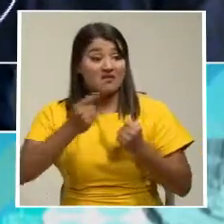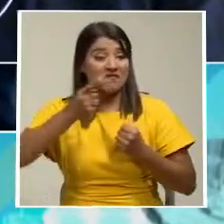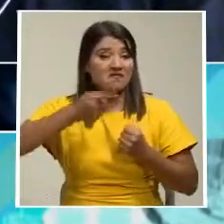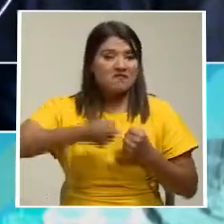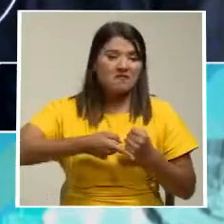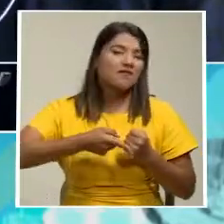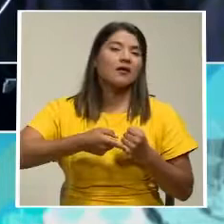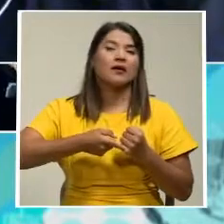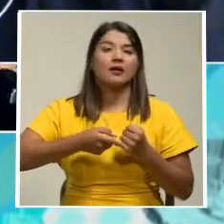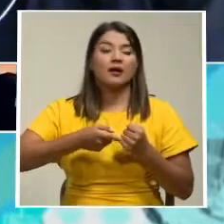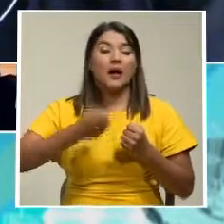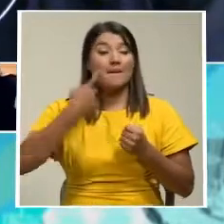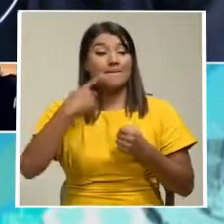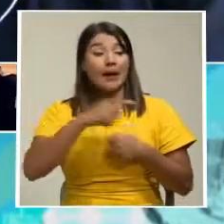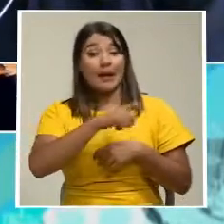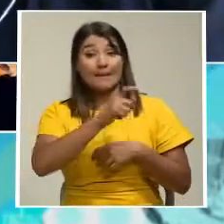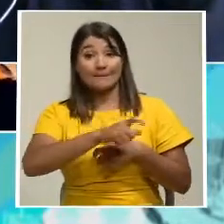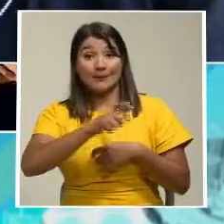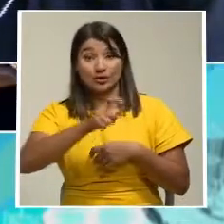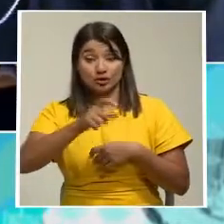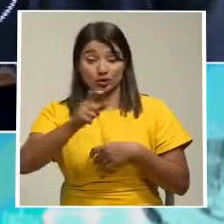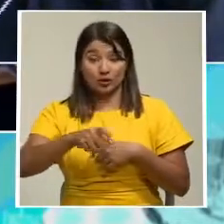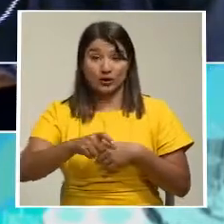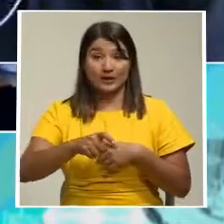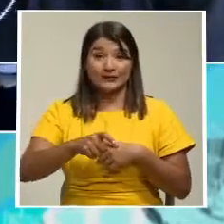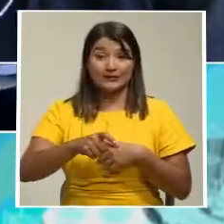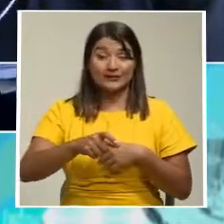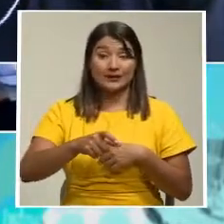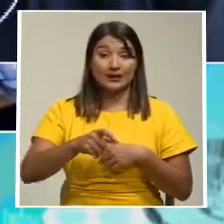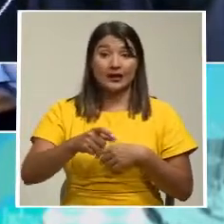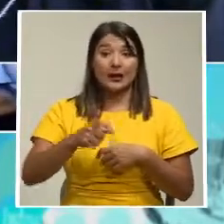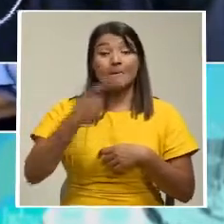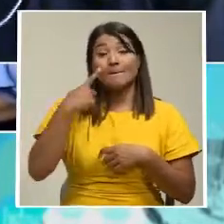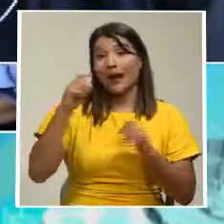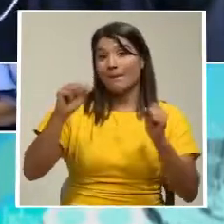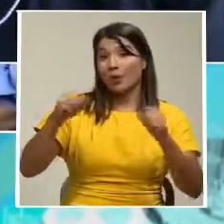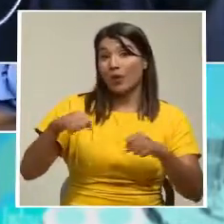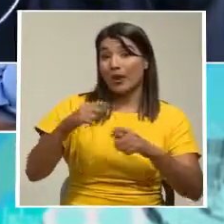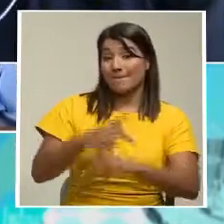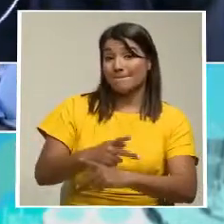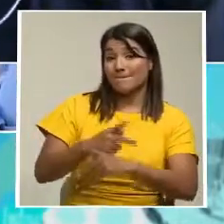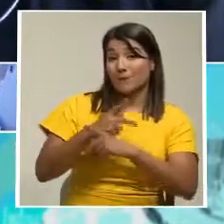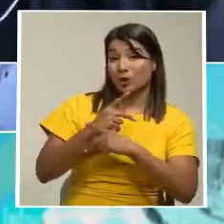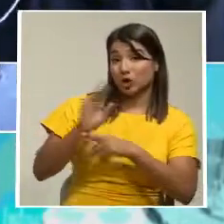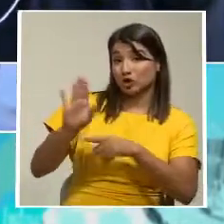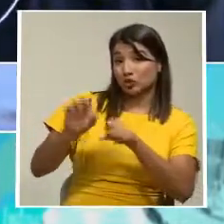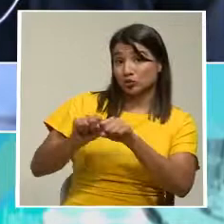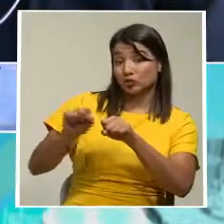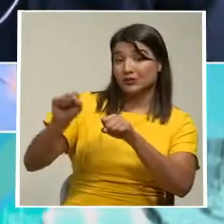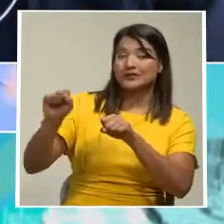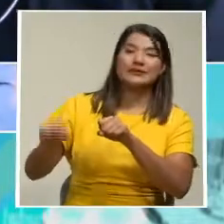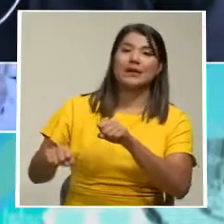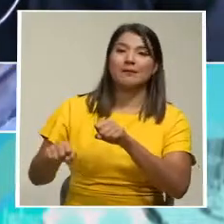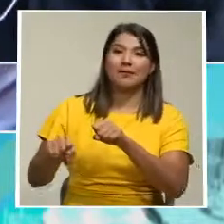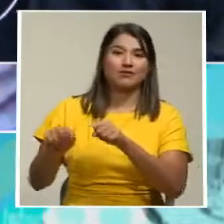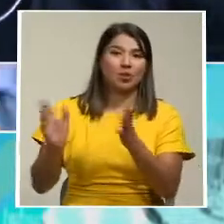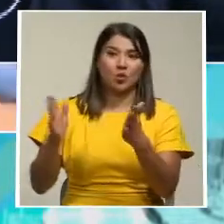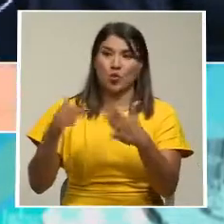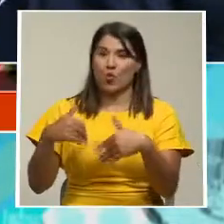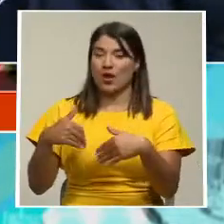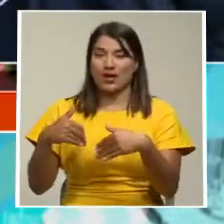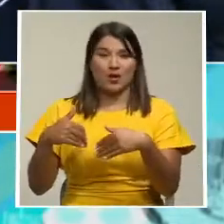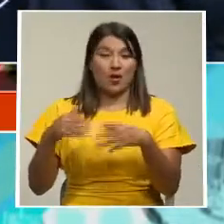la fuerza pública aplicada a proteger un régimen que no da ninguna posibilidad de